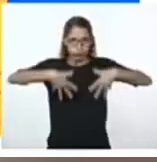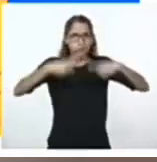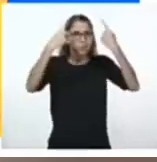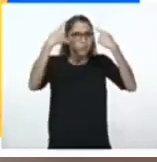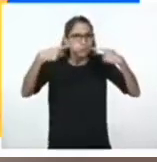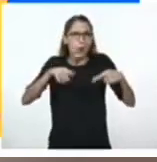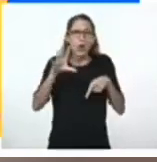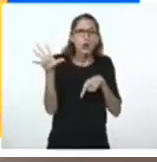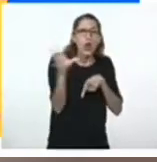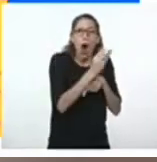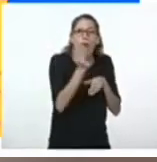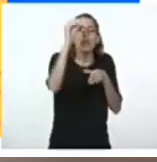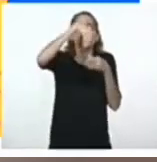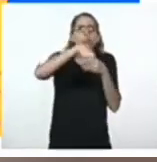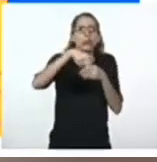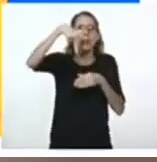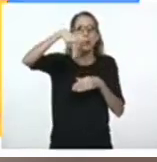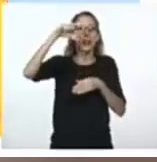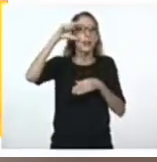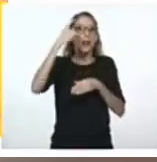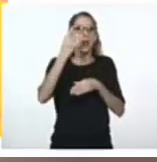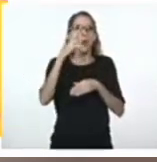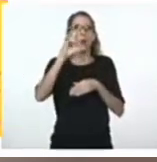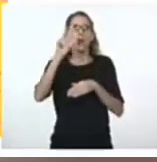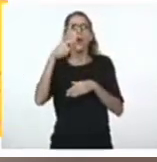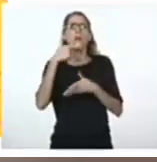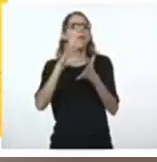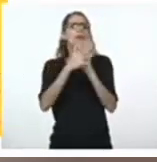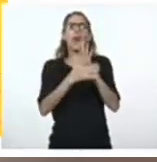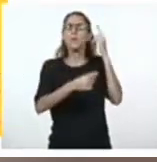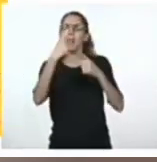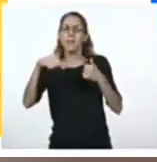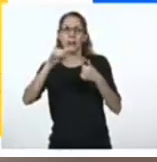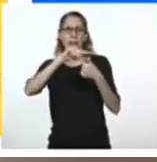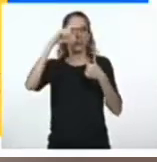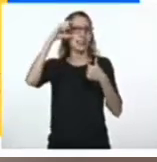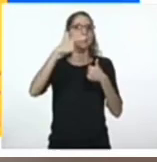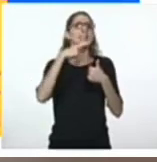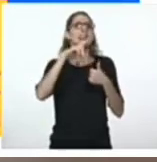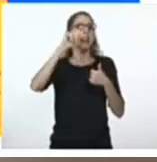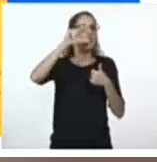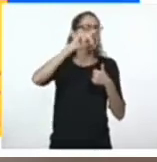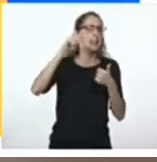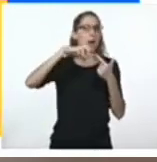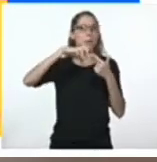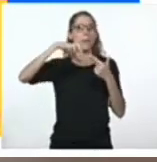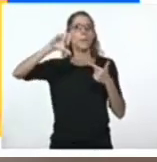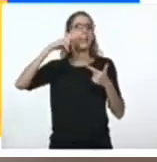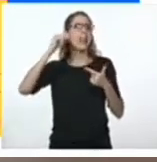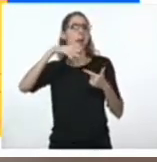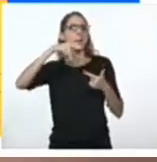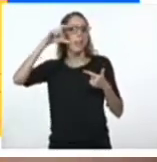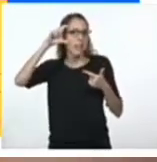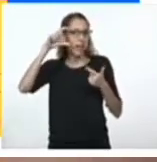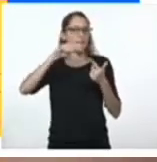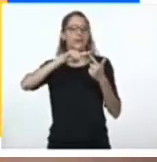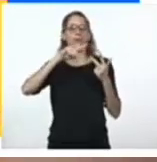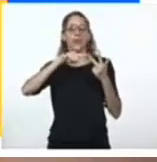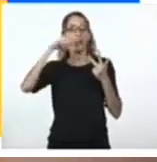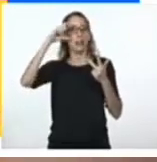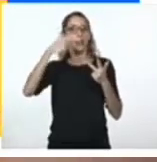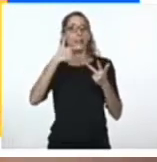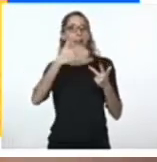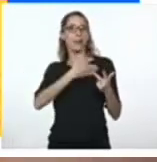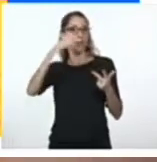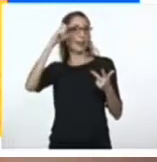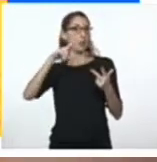formados por neuronas. Algunas tienen formas de estrella, otras formas piramidal y otras esféricas.